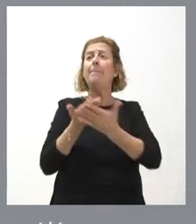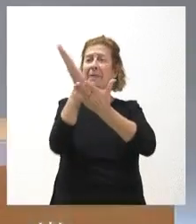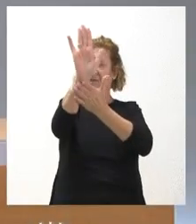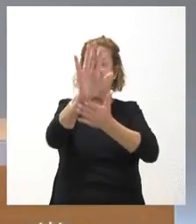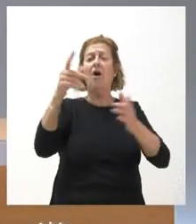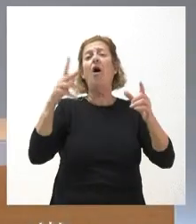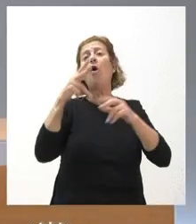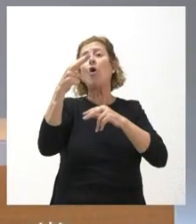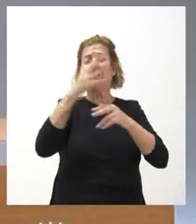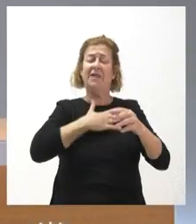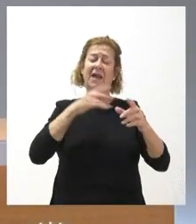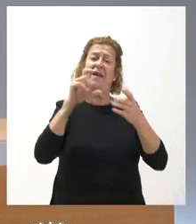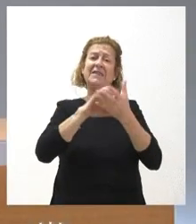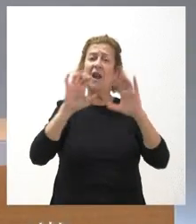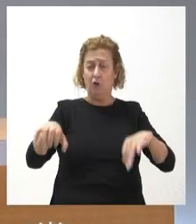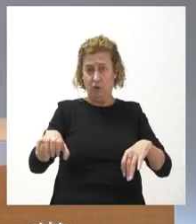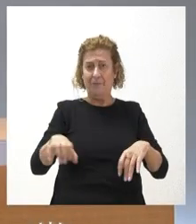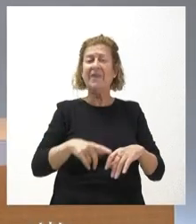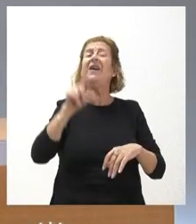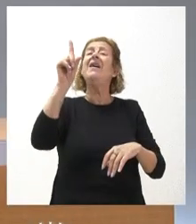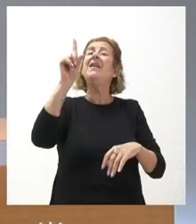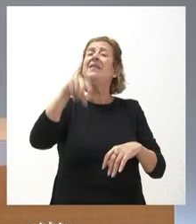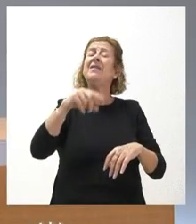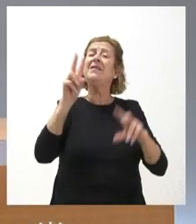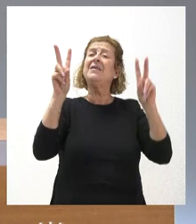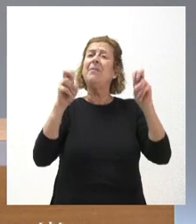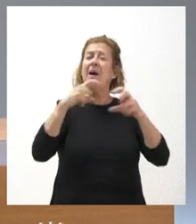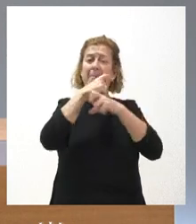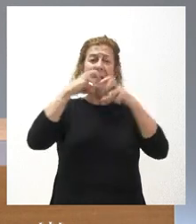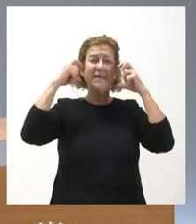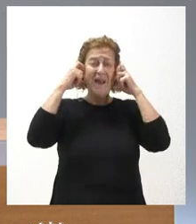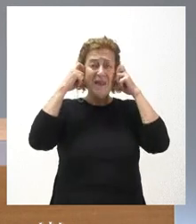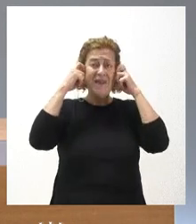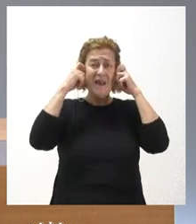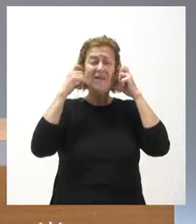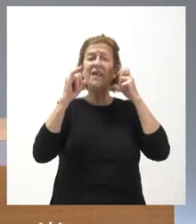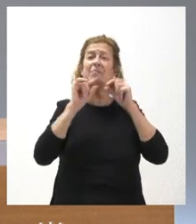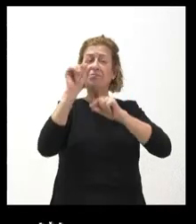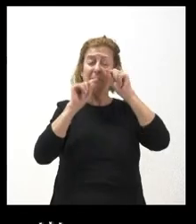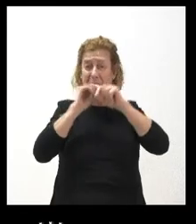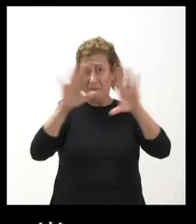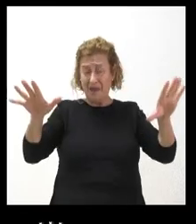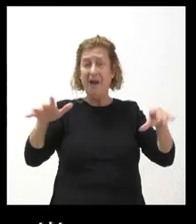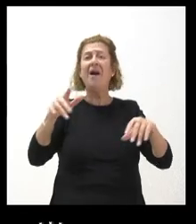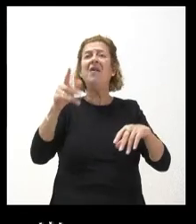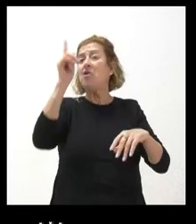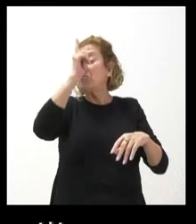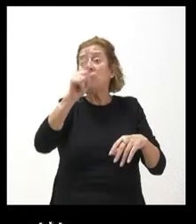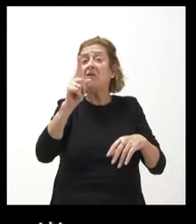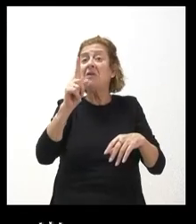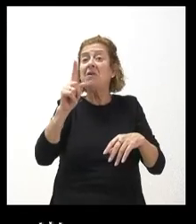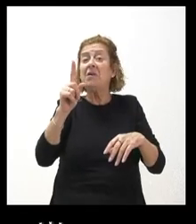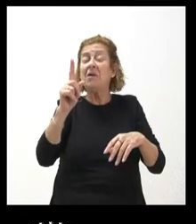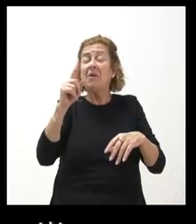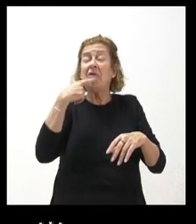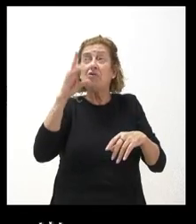león sí eh sobre el tema de las de las mascarillas y de la la epidemia no sé si lo ha dicho Igual me he despistado y no